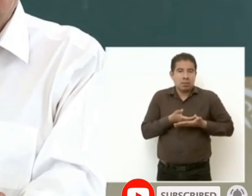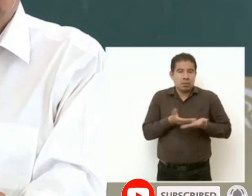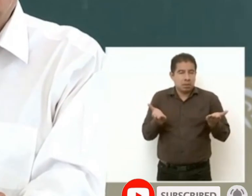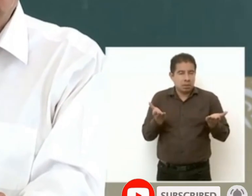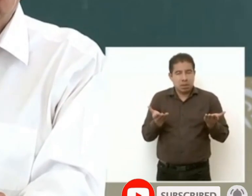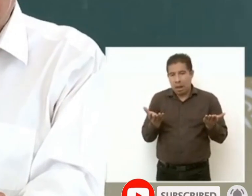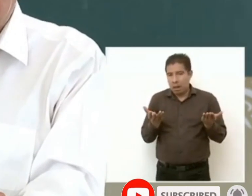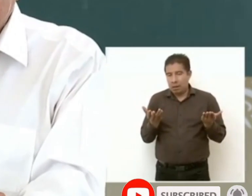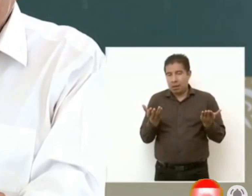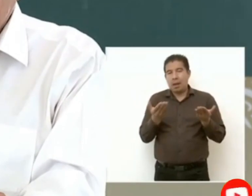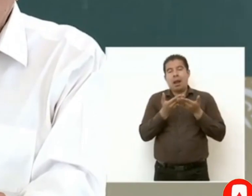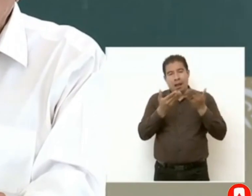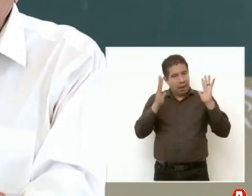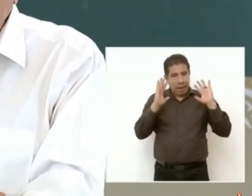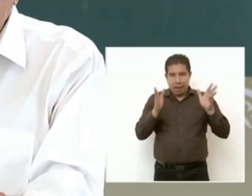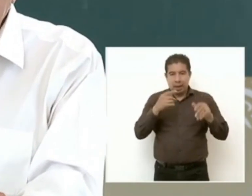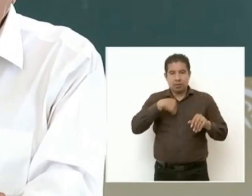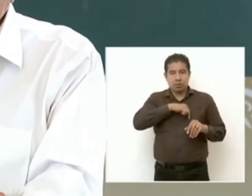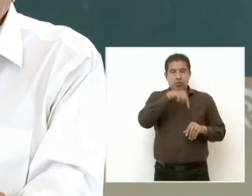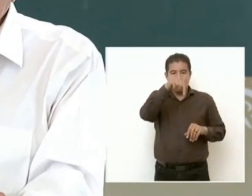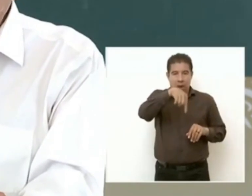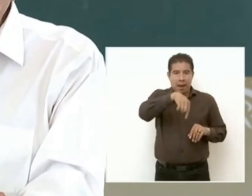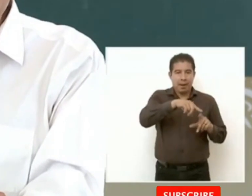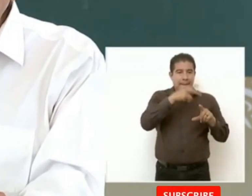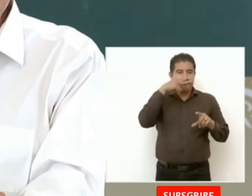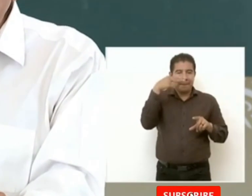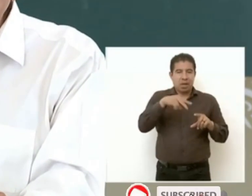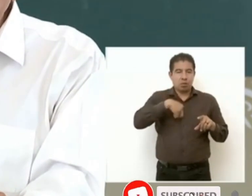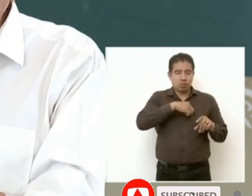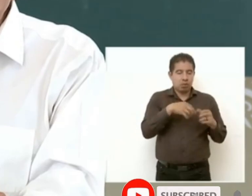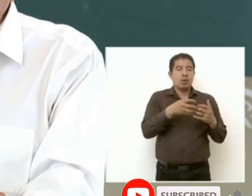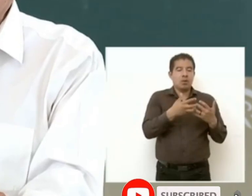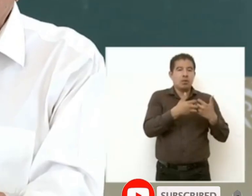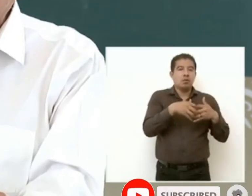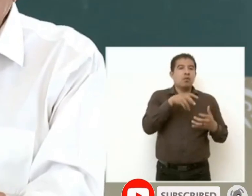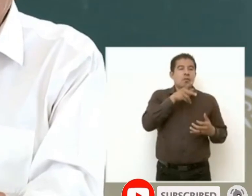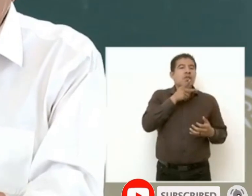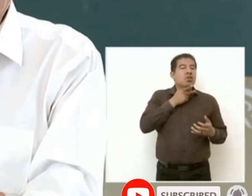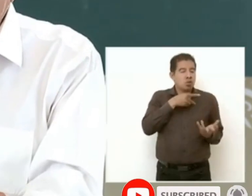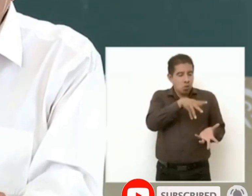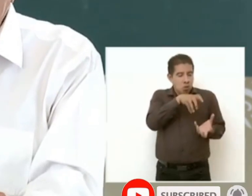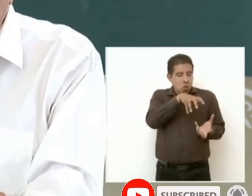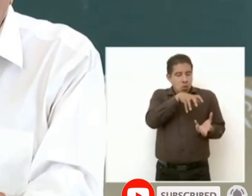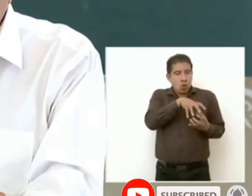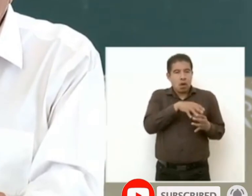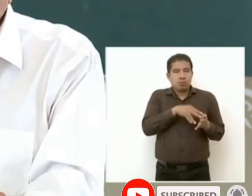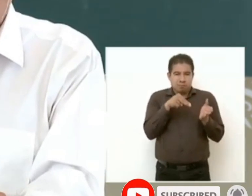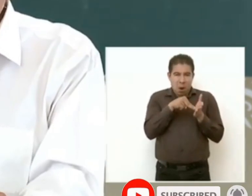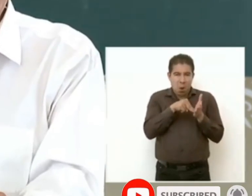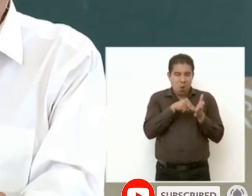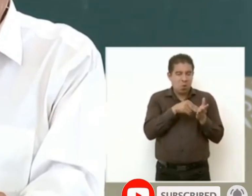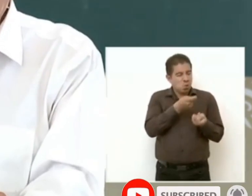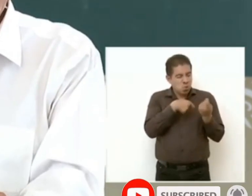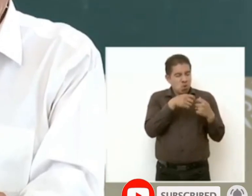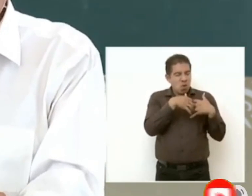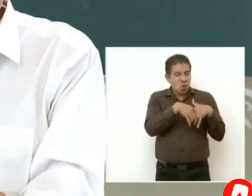va a ser procesada en nuestro país y aquí vamos a producir toda la gasolina que necesitamos. No vamos